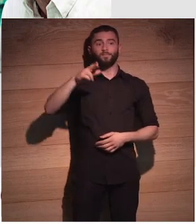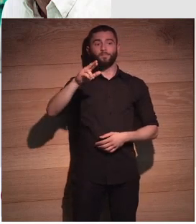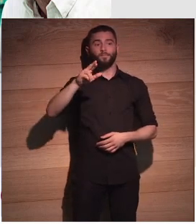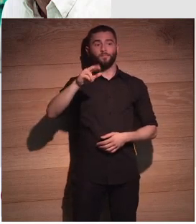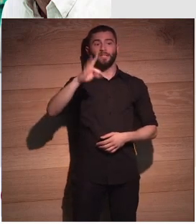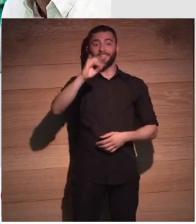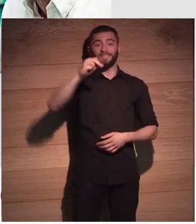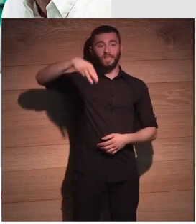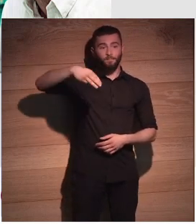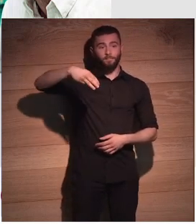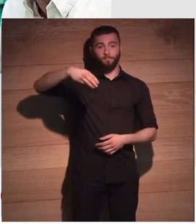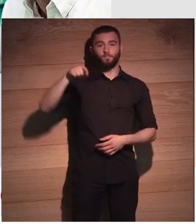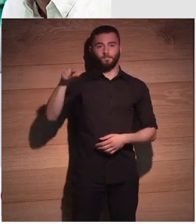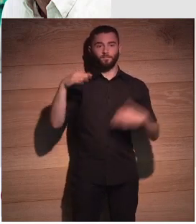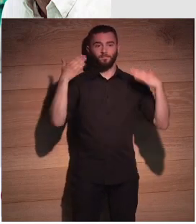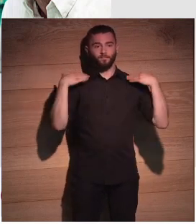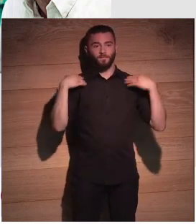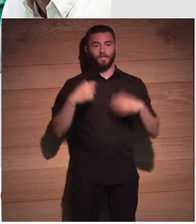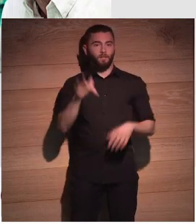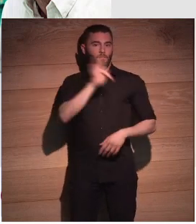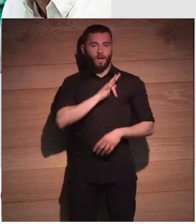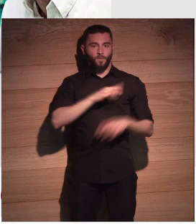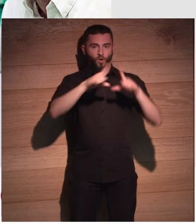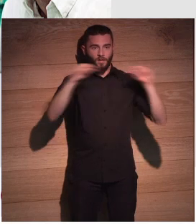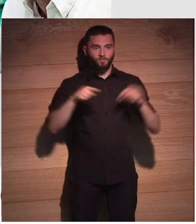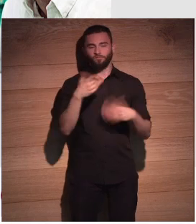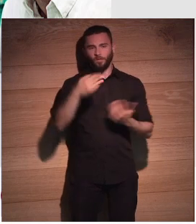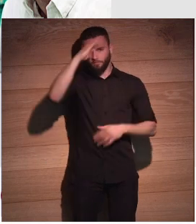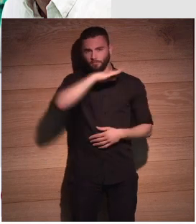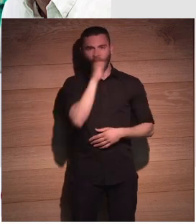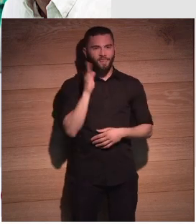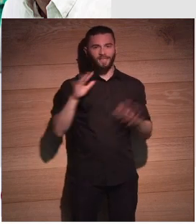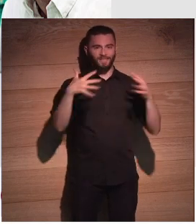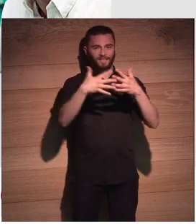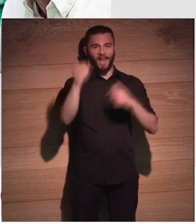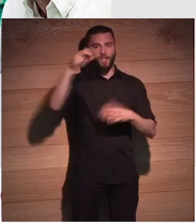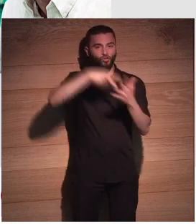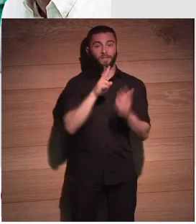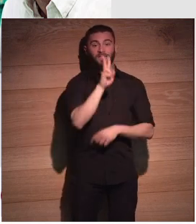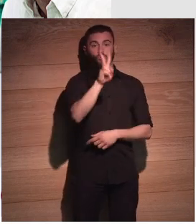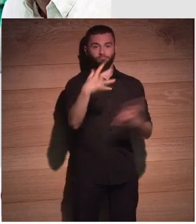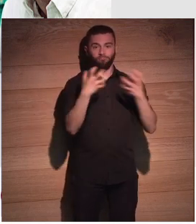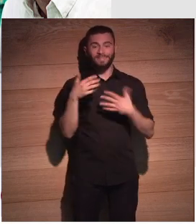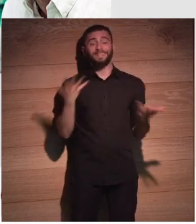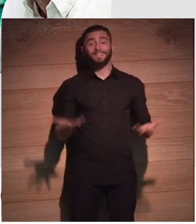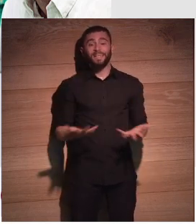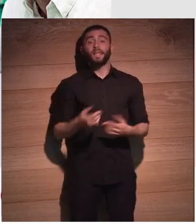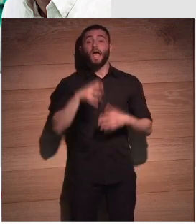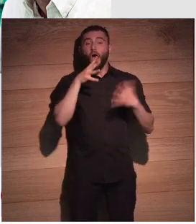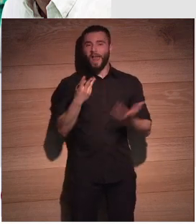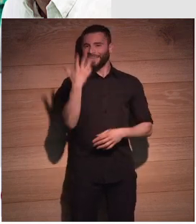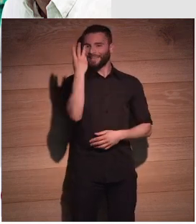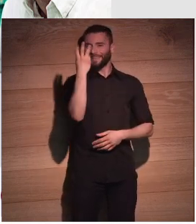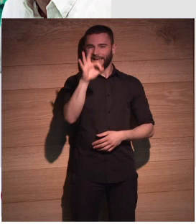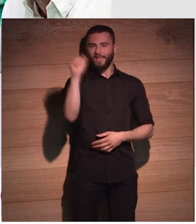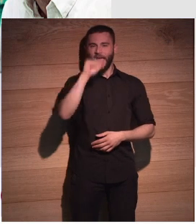primer príncipe de Asturias, junto con otros 3 señores conocidos como padres de Internet en el año 2002, y que hace ahora 30